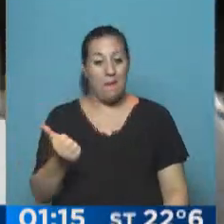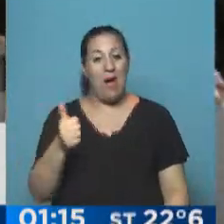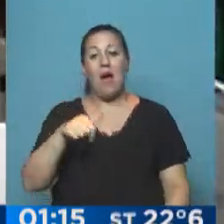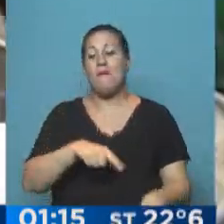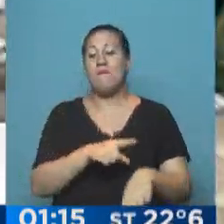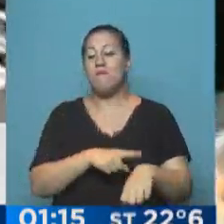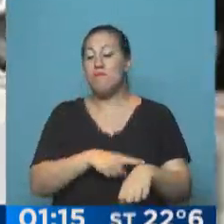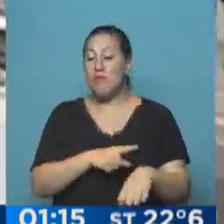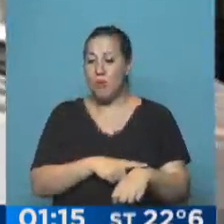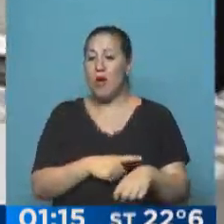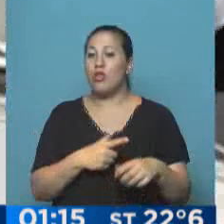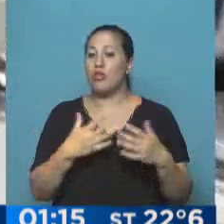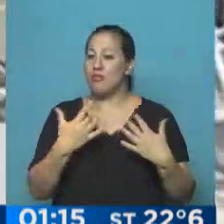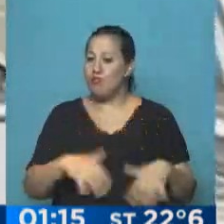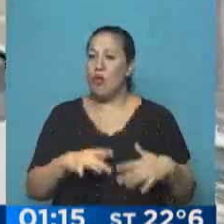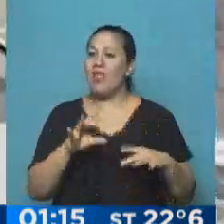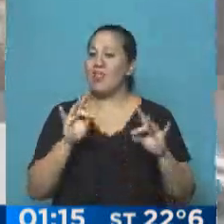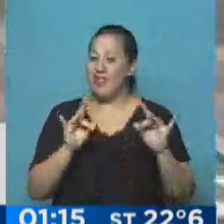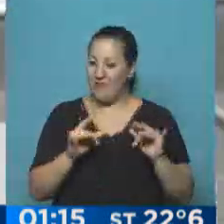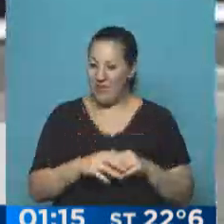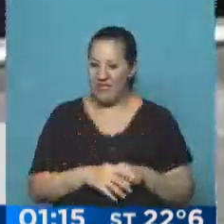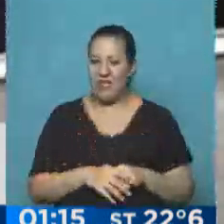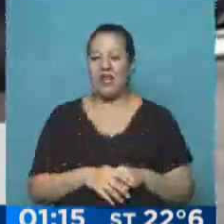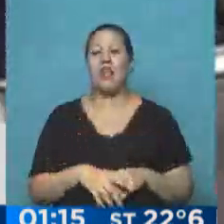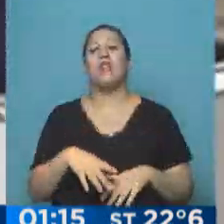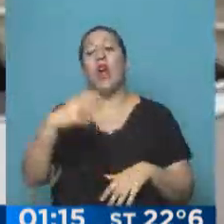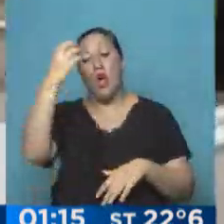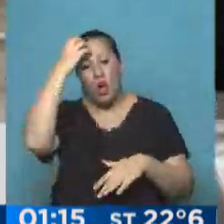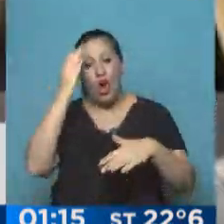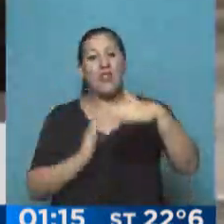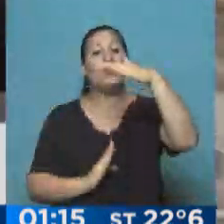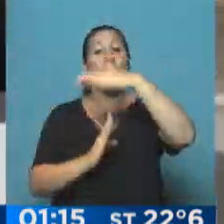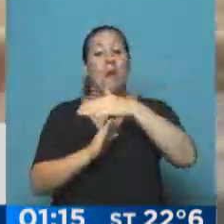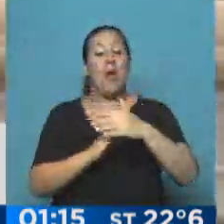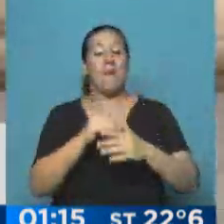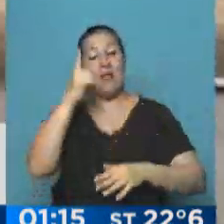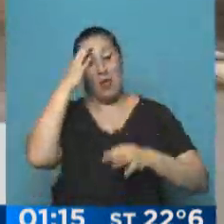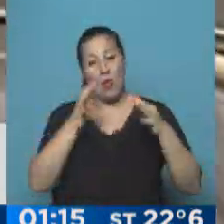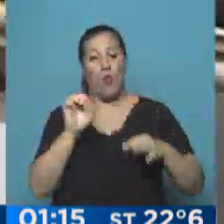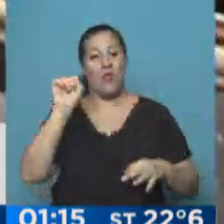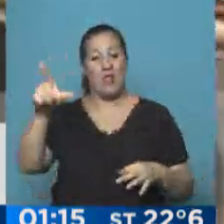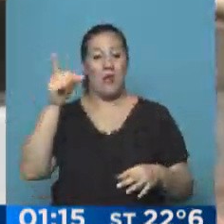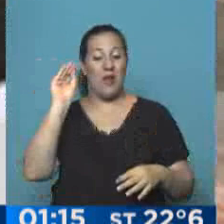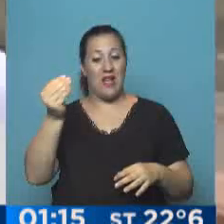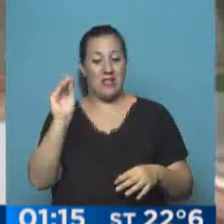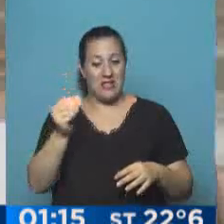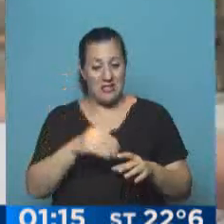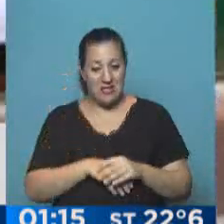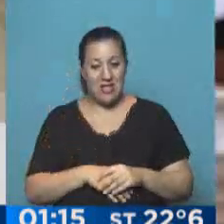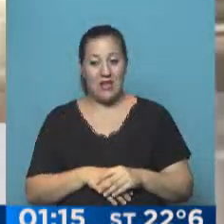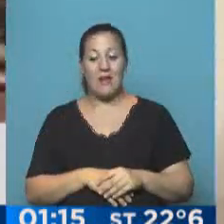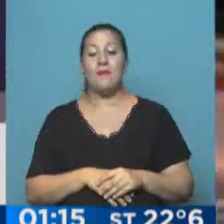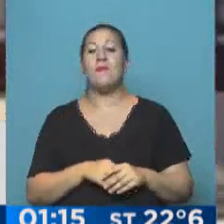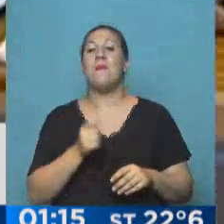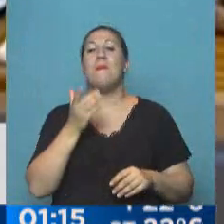momento de muchas dificultades. Lo cierto es que el Supremo Tribunal de Justicia de Brasil emitió una cautelar que suspende la comisión especial que